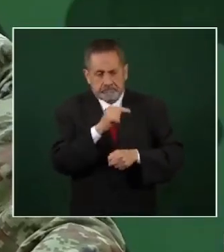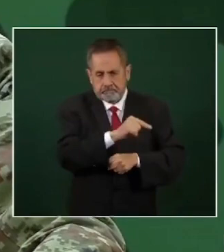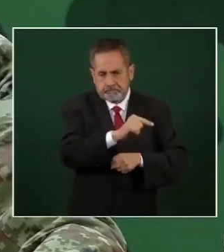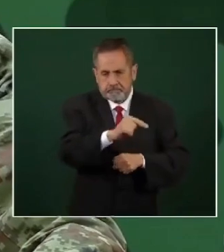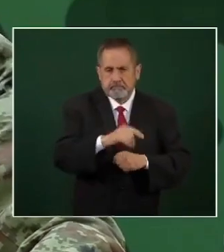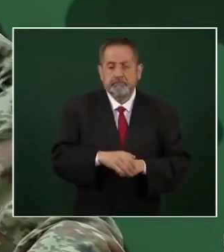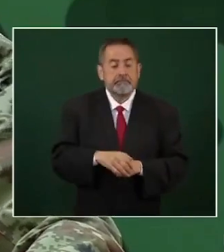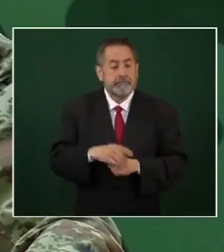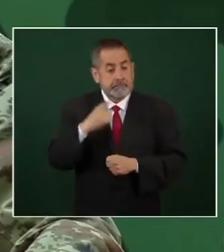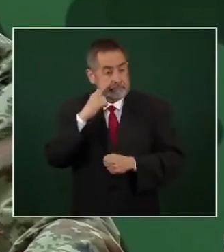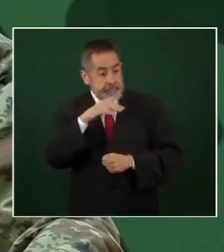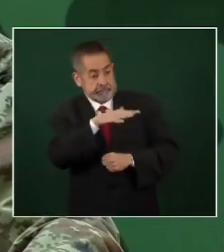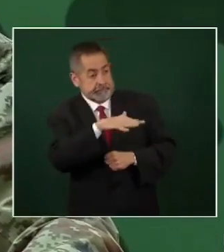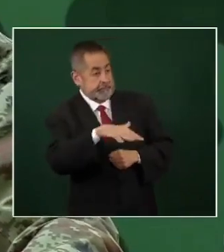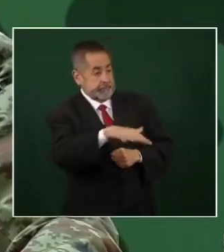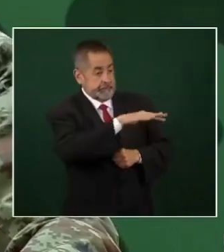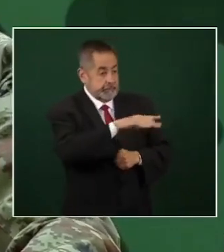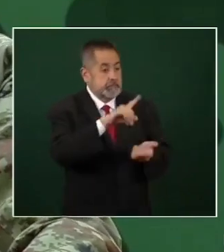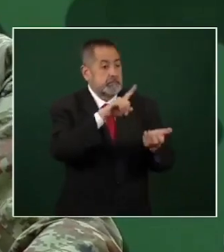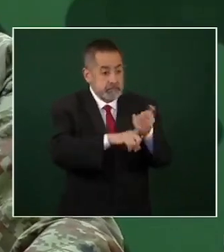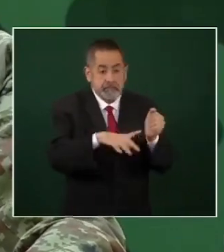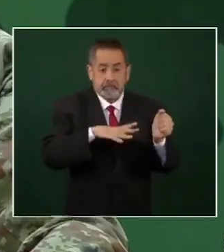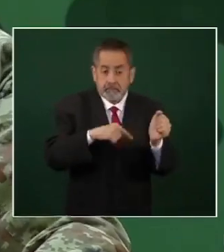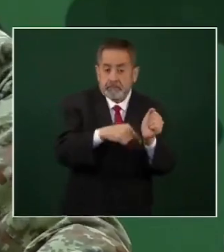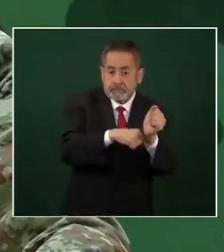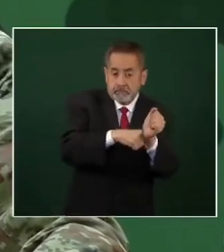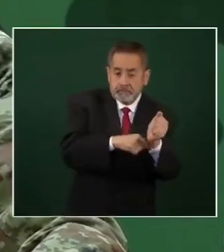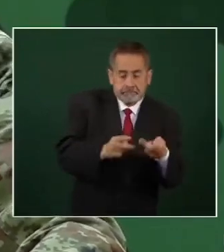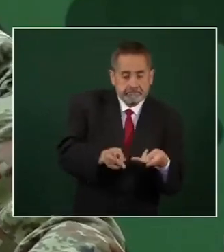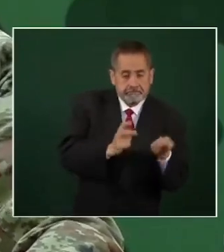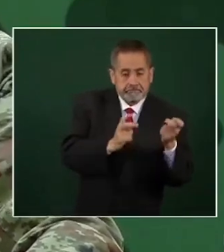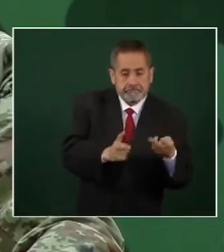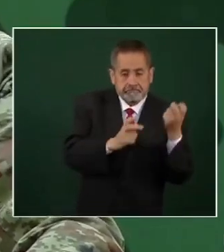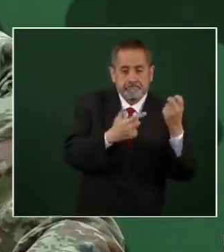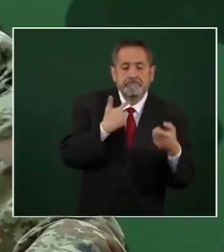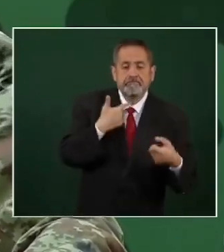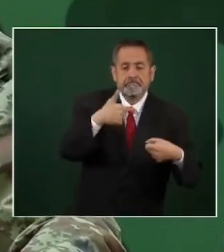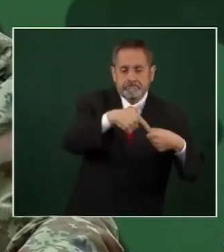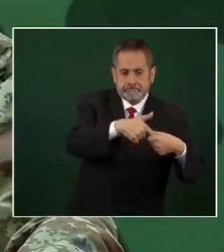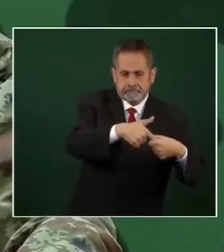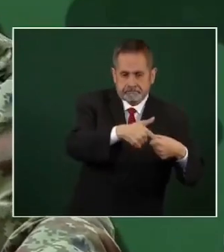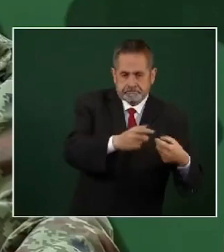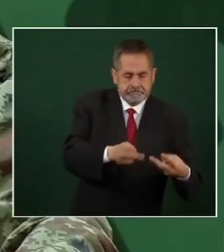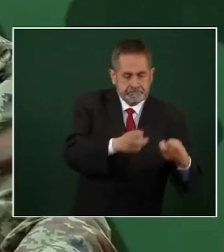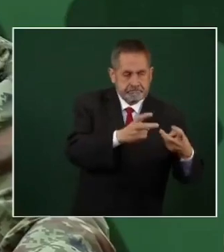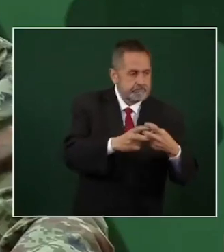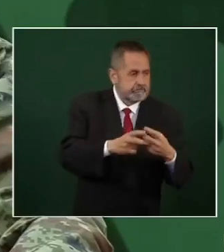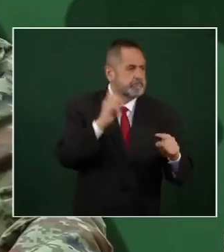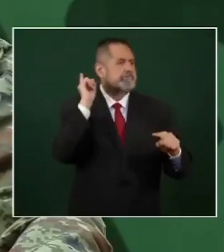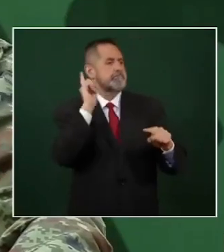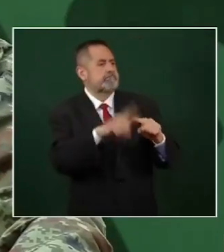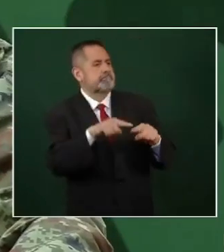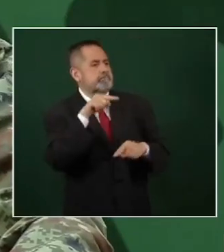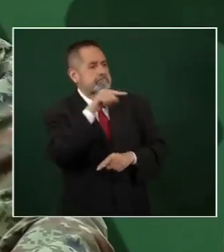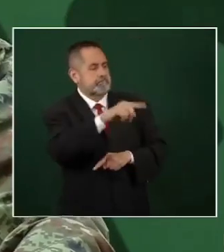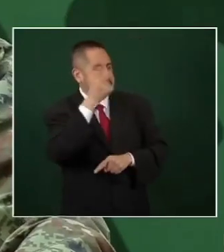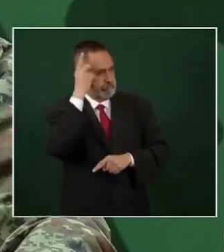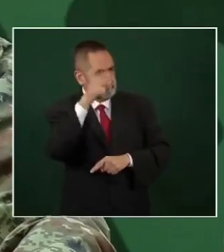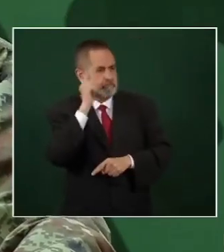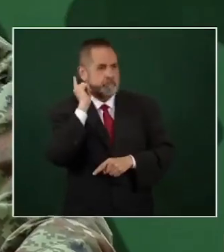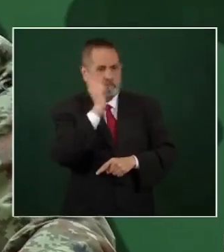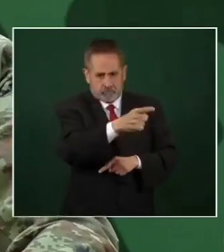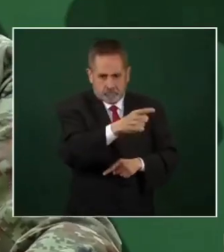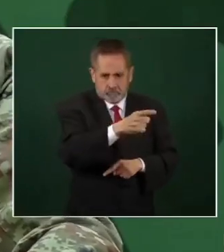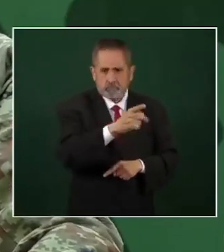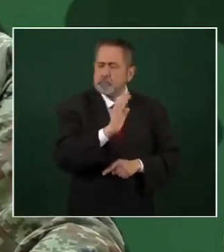El área donde se ubicaron tomas clandestinas, se determinó quién era el propietario de esa